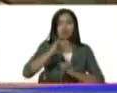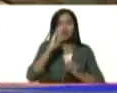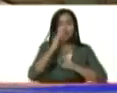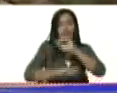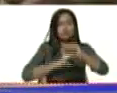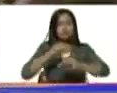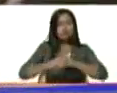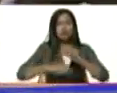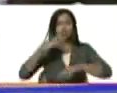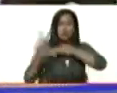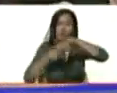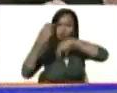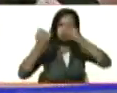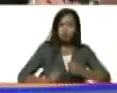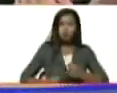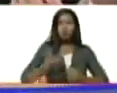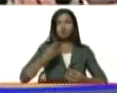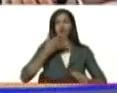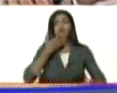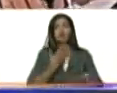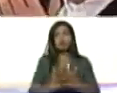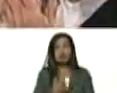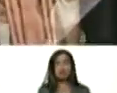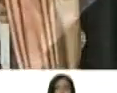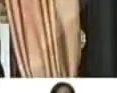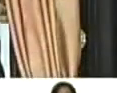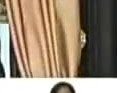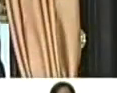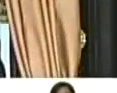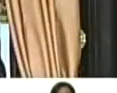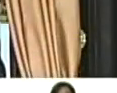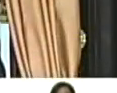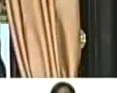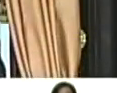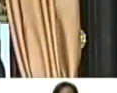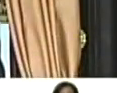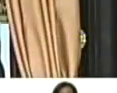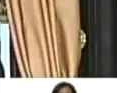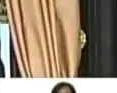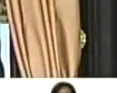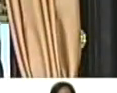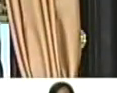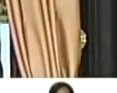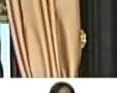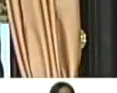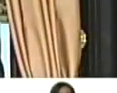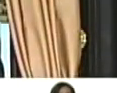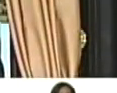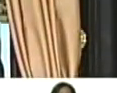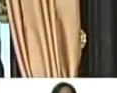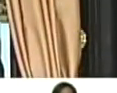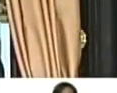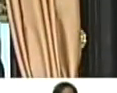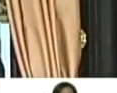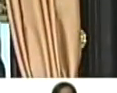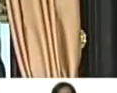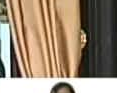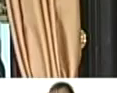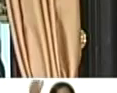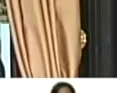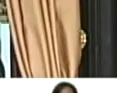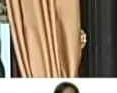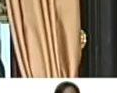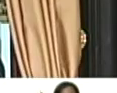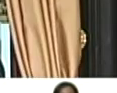siglo de la revolución. Muchas gracias por su servicio, por su amistad. Cuente con nuestra amistad por siempre. Que Dios bendiga